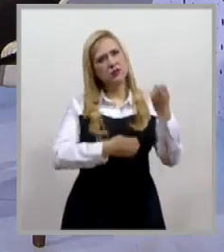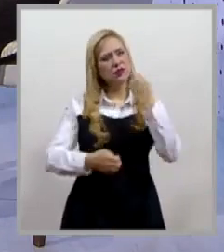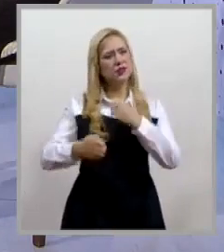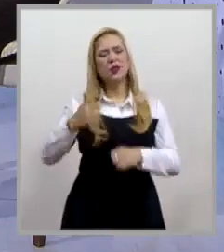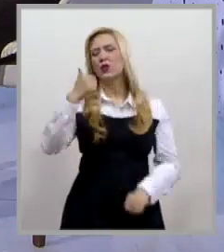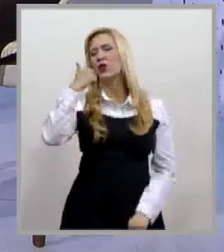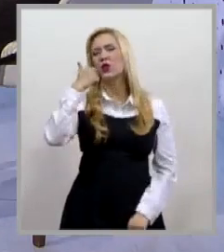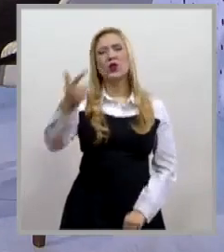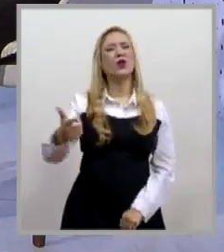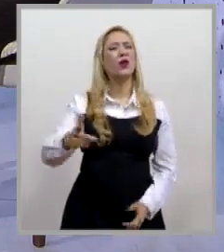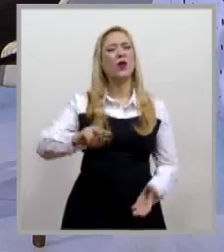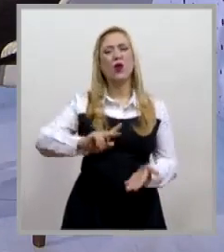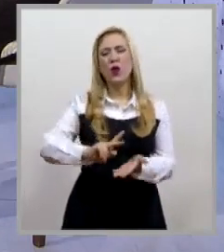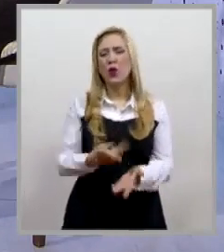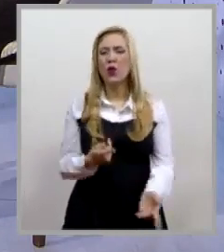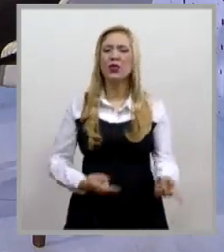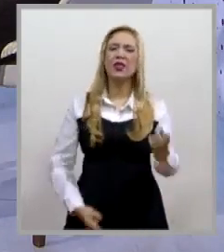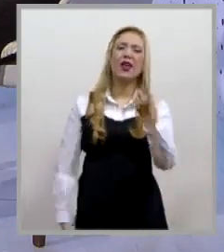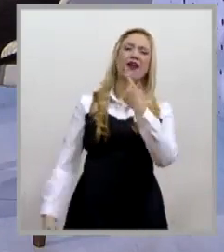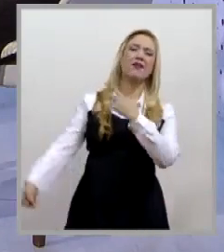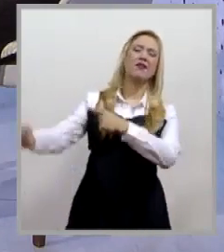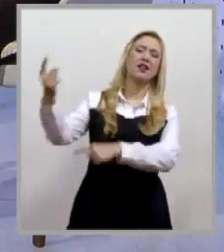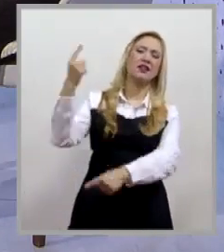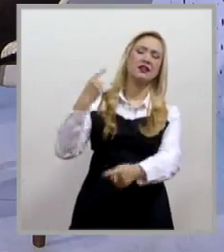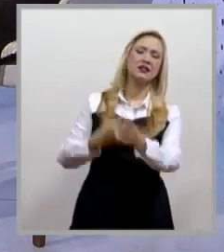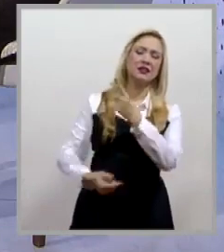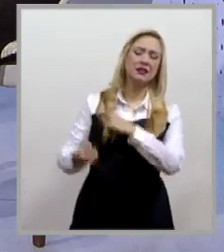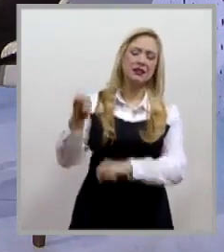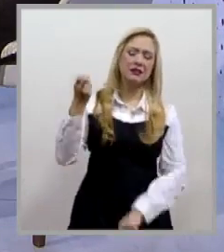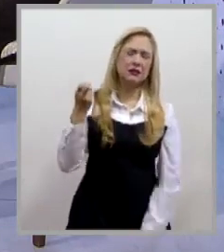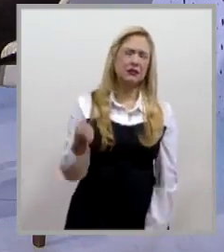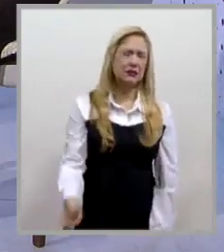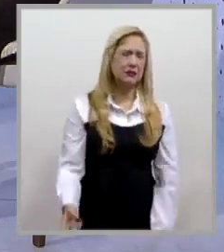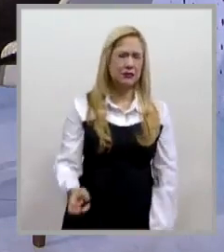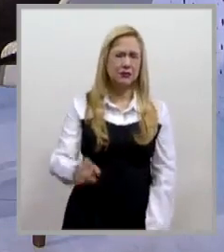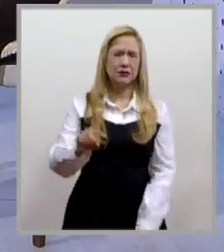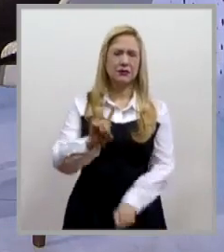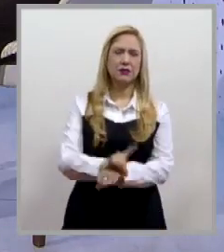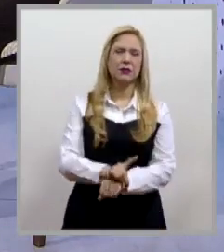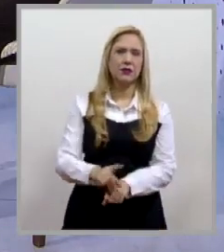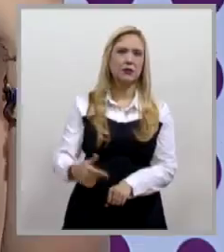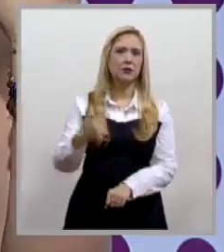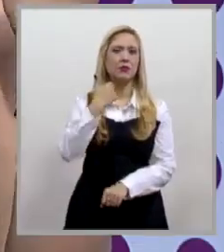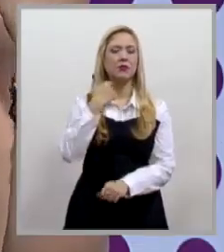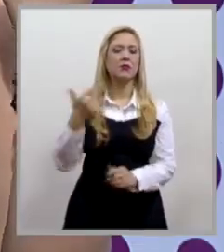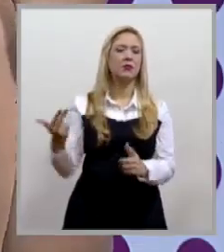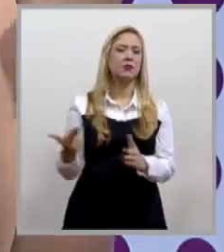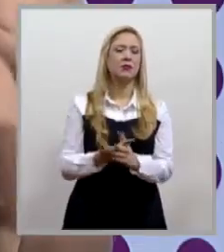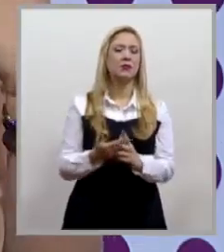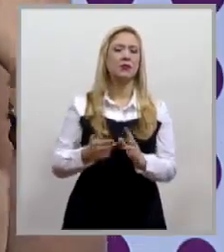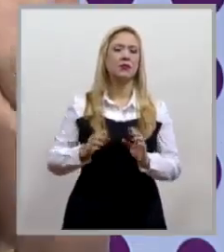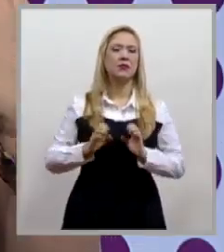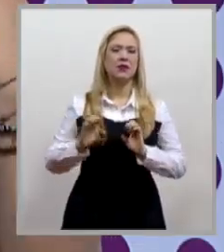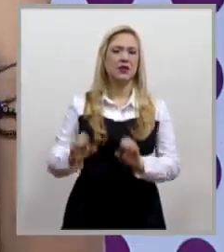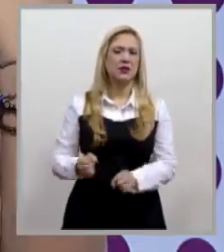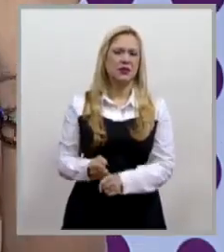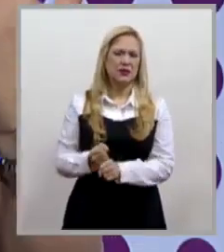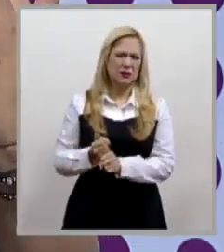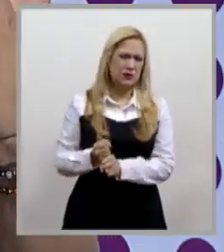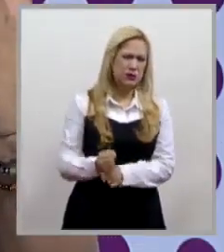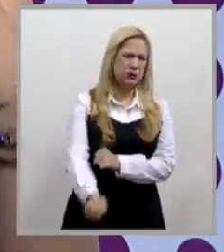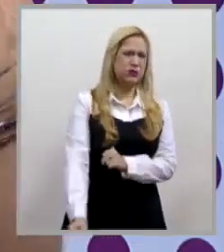queremos regresar al momento en el que ocurrieron estos hechos porque ese momento ya era violento,